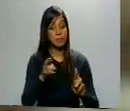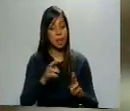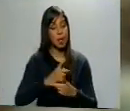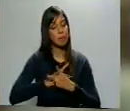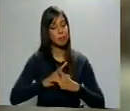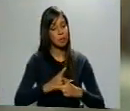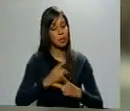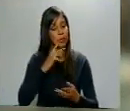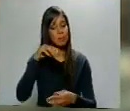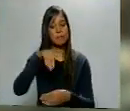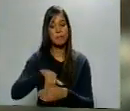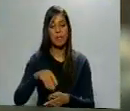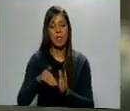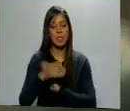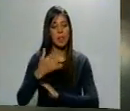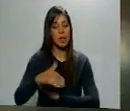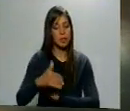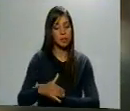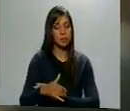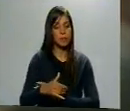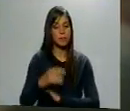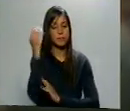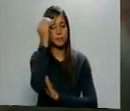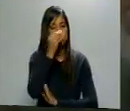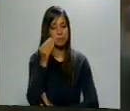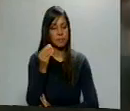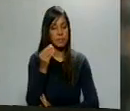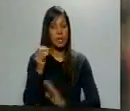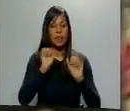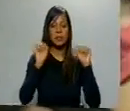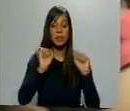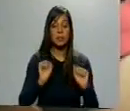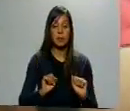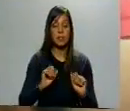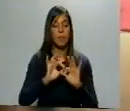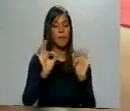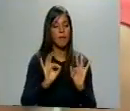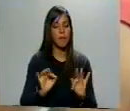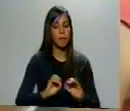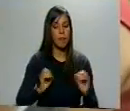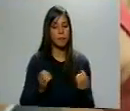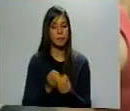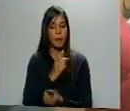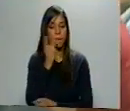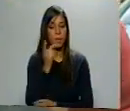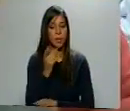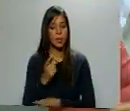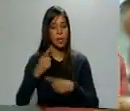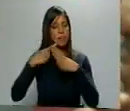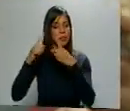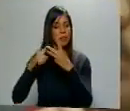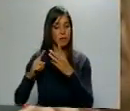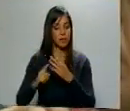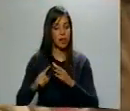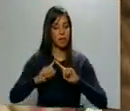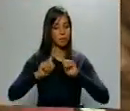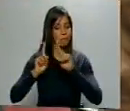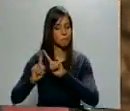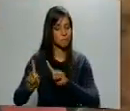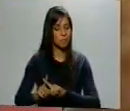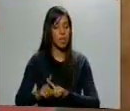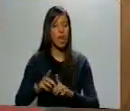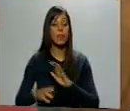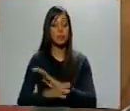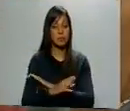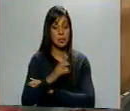su derecho al voto. Considerando que el sistema de partidos políticos plural y diverso que se encuentra plenamente vigente